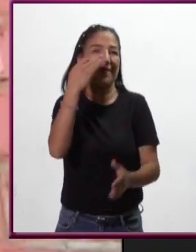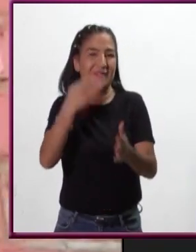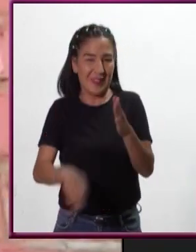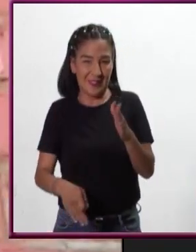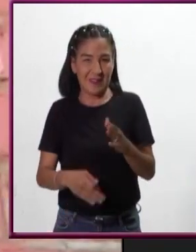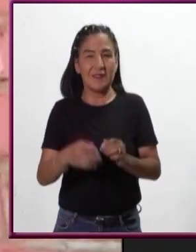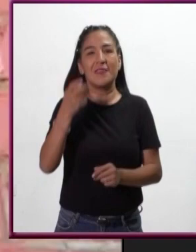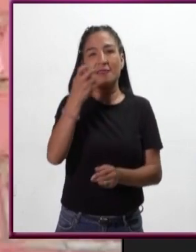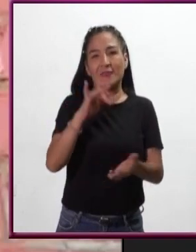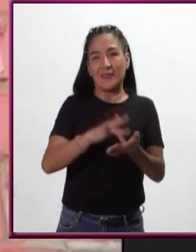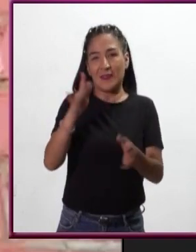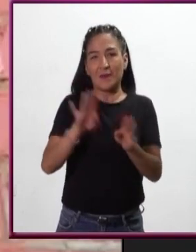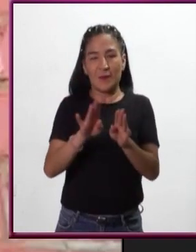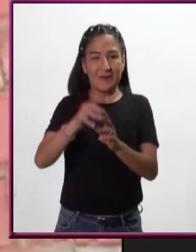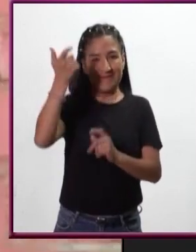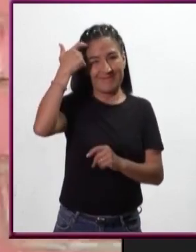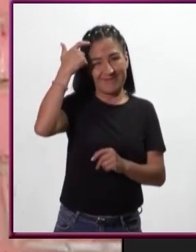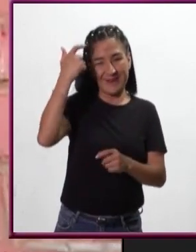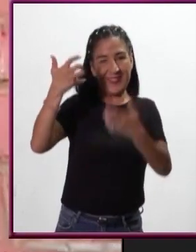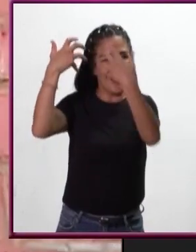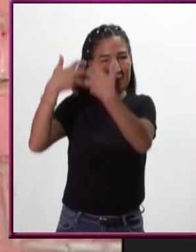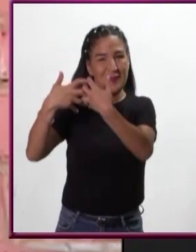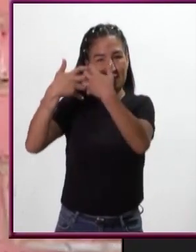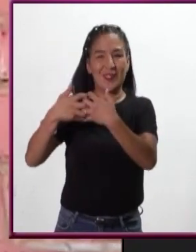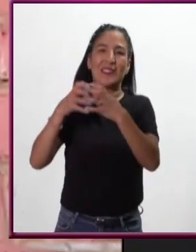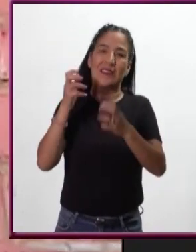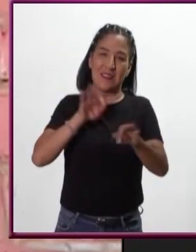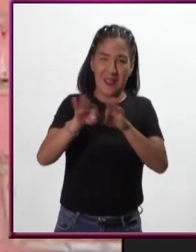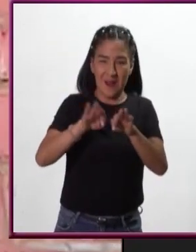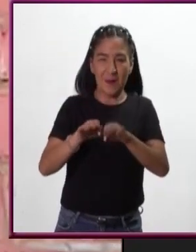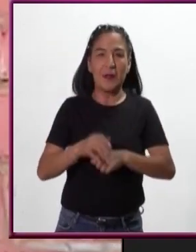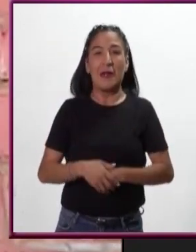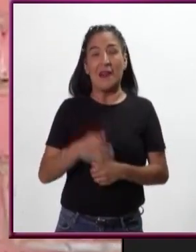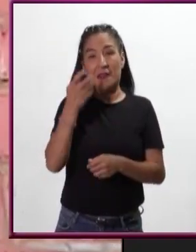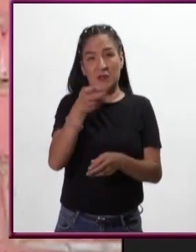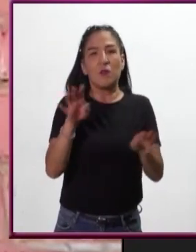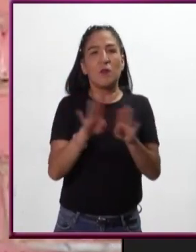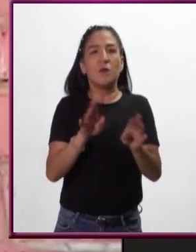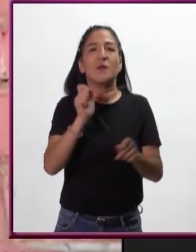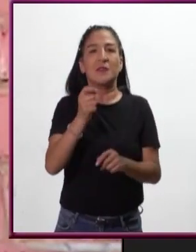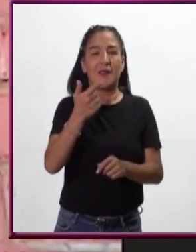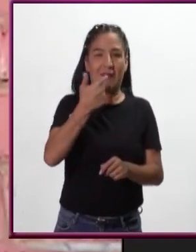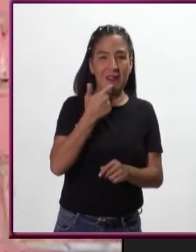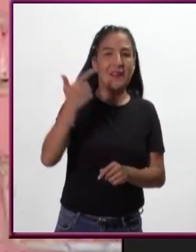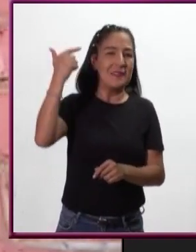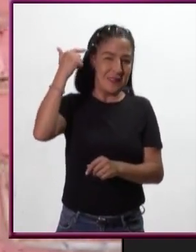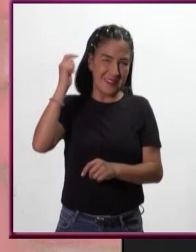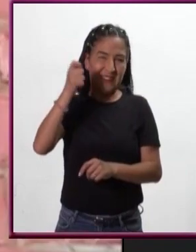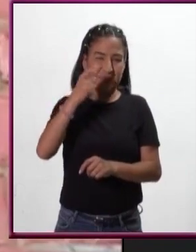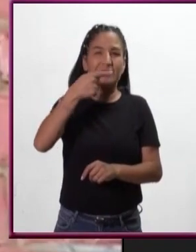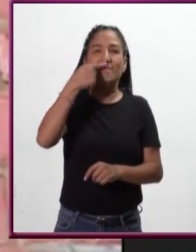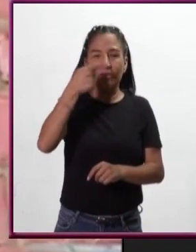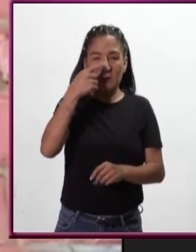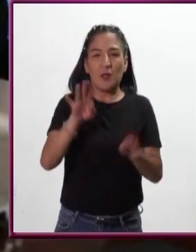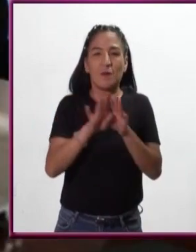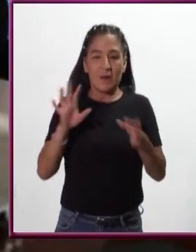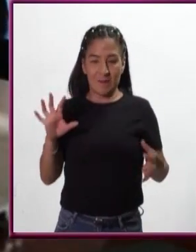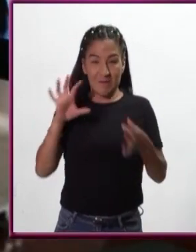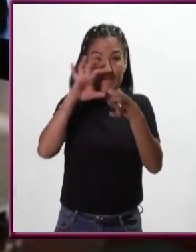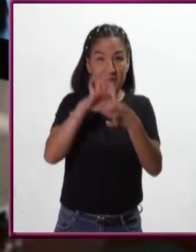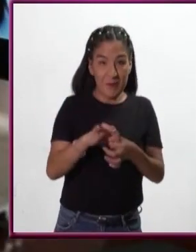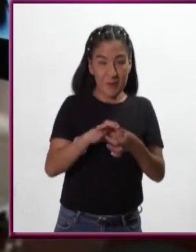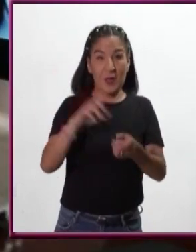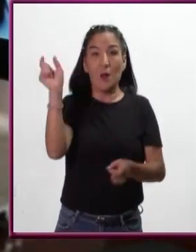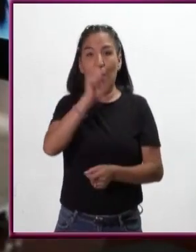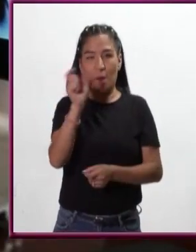uno, gracias a la plasticidad del cerebro. En este caso, estos dos sentidos lo que hacen es que trabajan en conjunto.